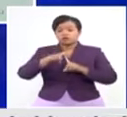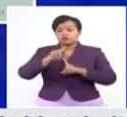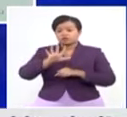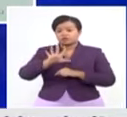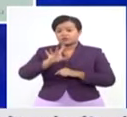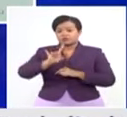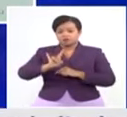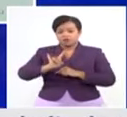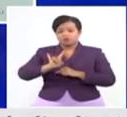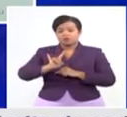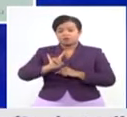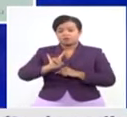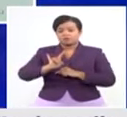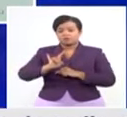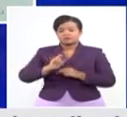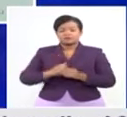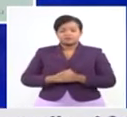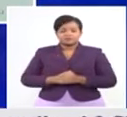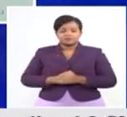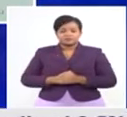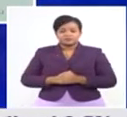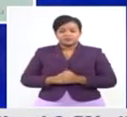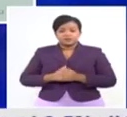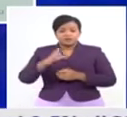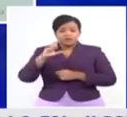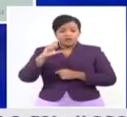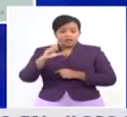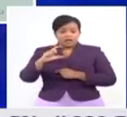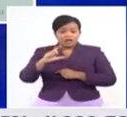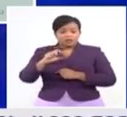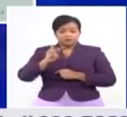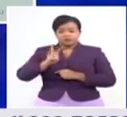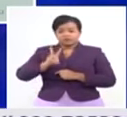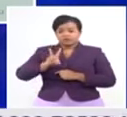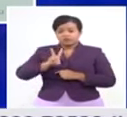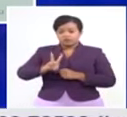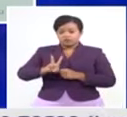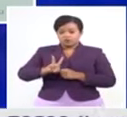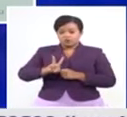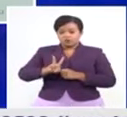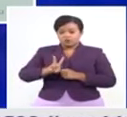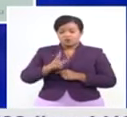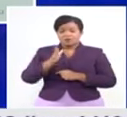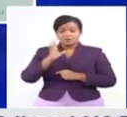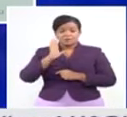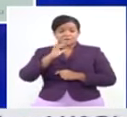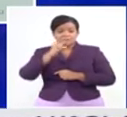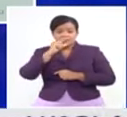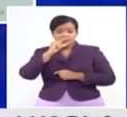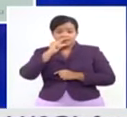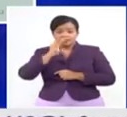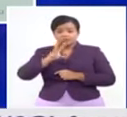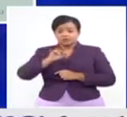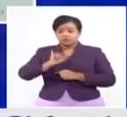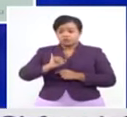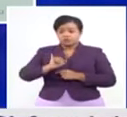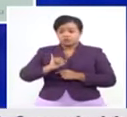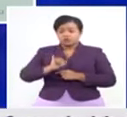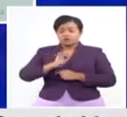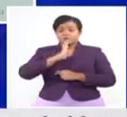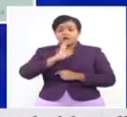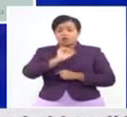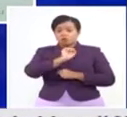Franpaís 39, Calixto García 32, Banes 31, Báguanos con 28